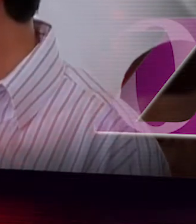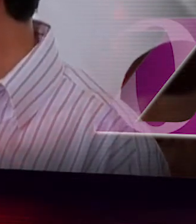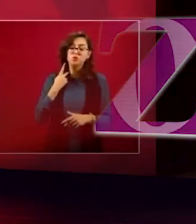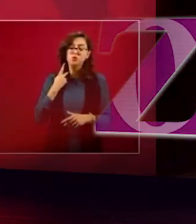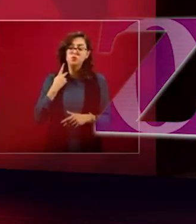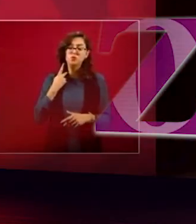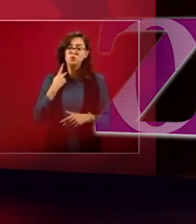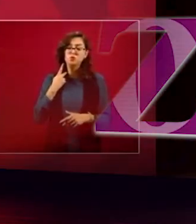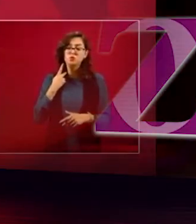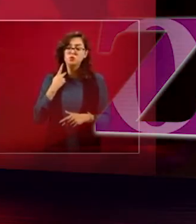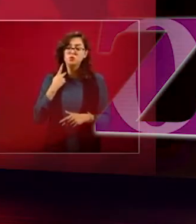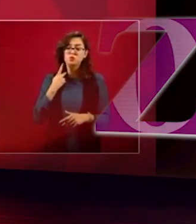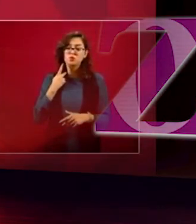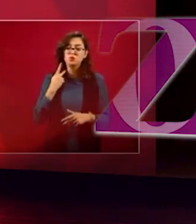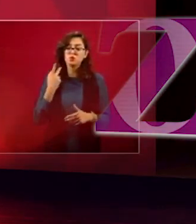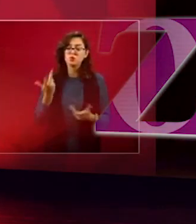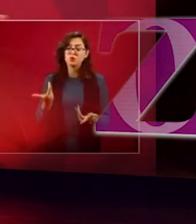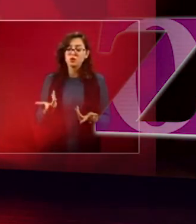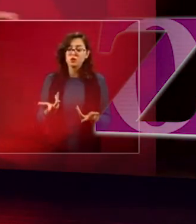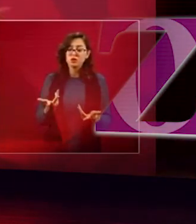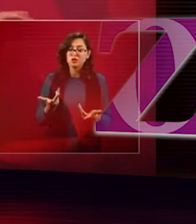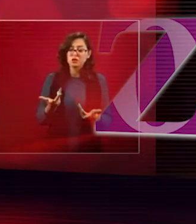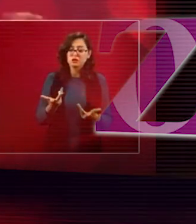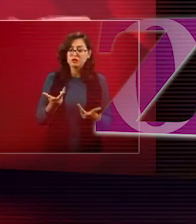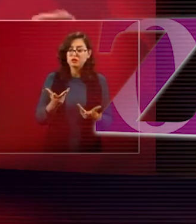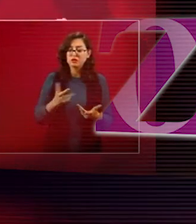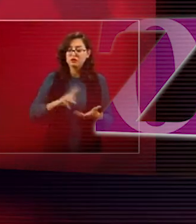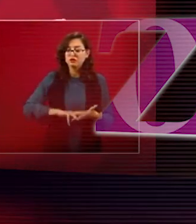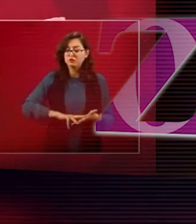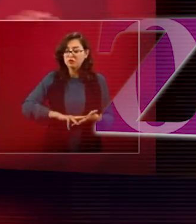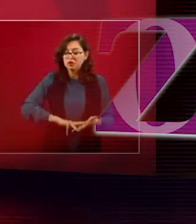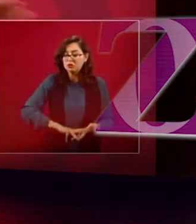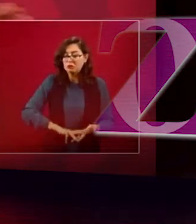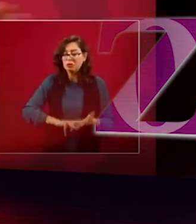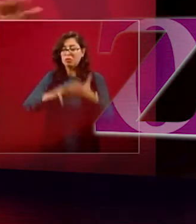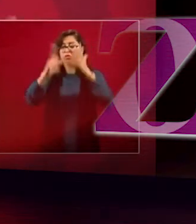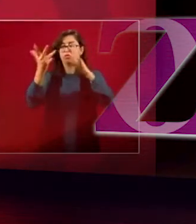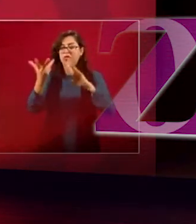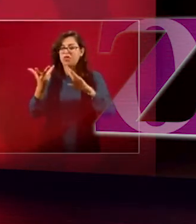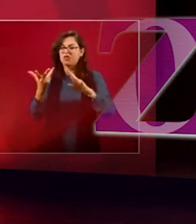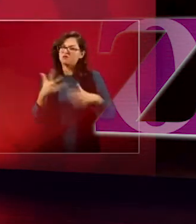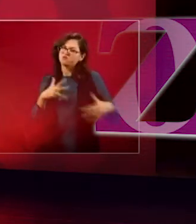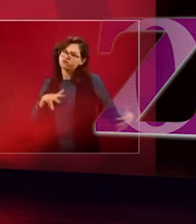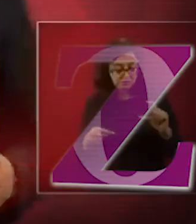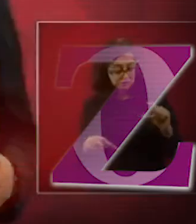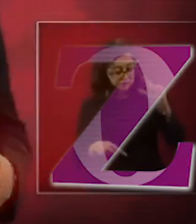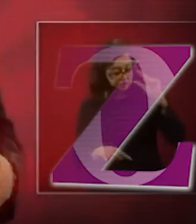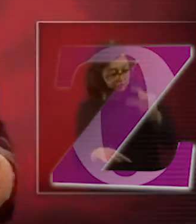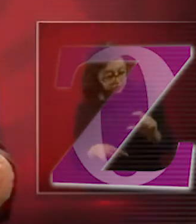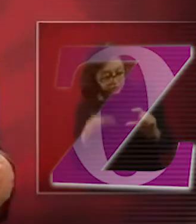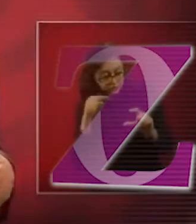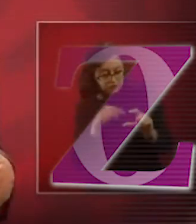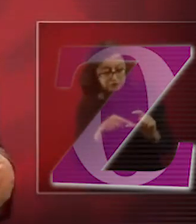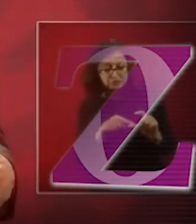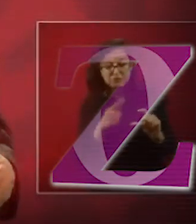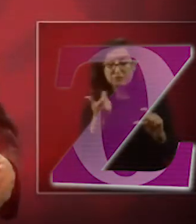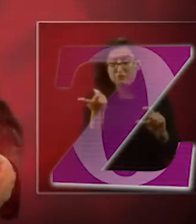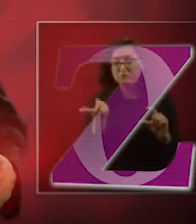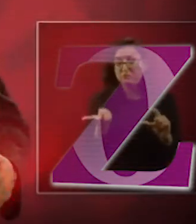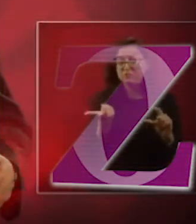semana, bueno, pues de entrada ya dijo que $4 son 25 pesos. Puede